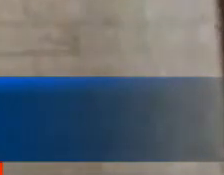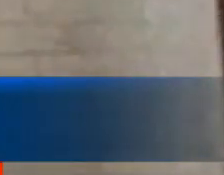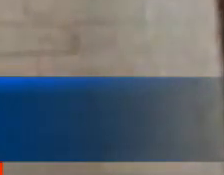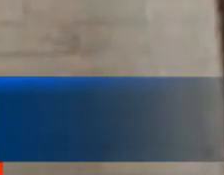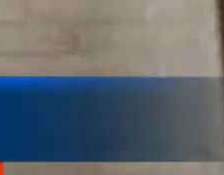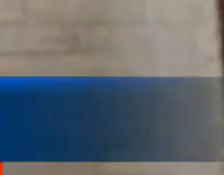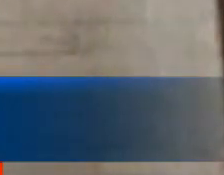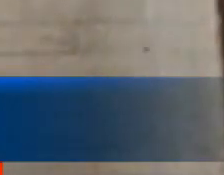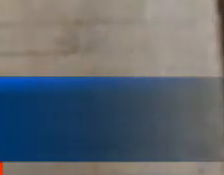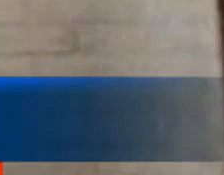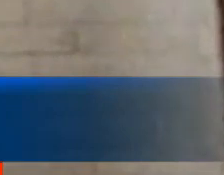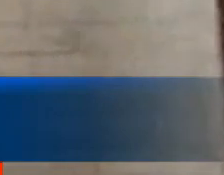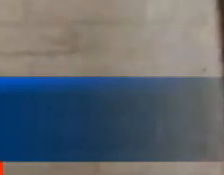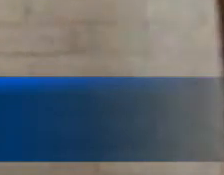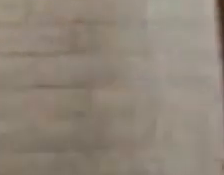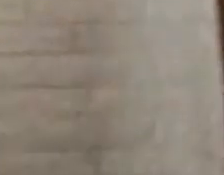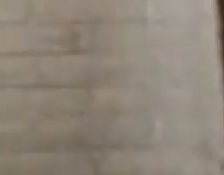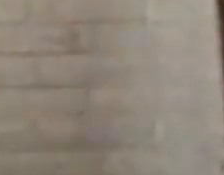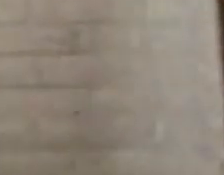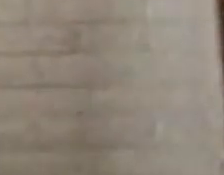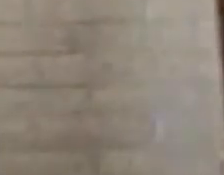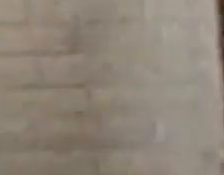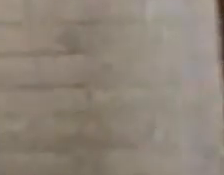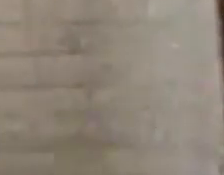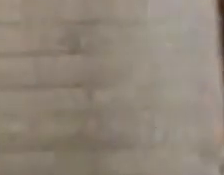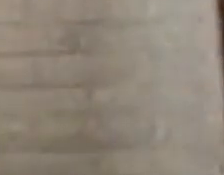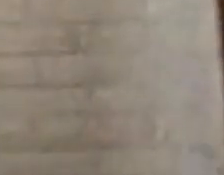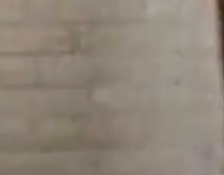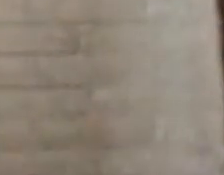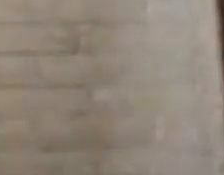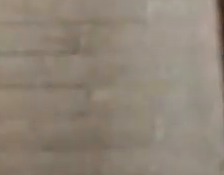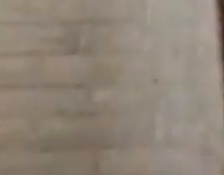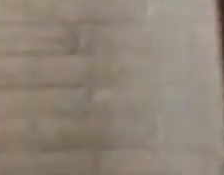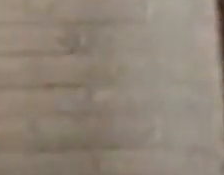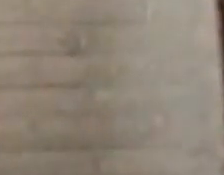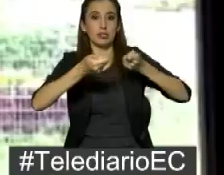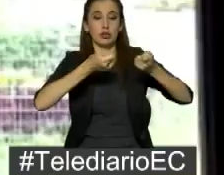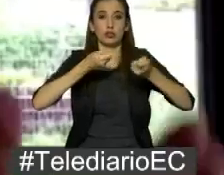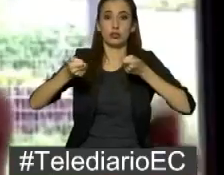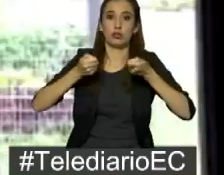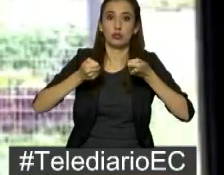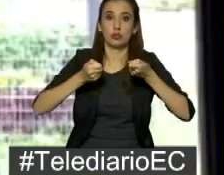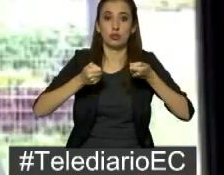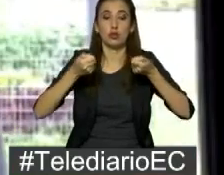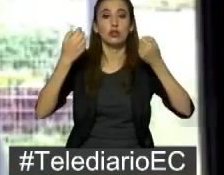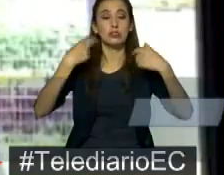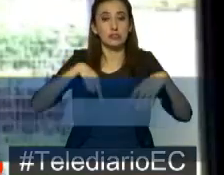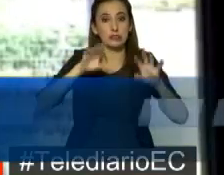la Mariana de Jesús también localizamos como un sector peligroso porque han transitado cerca de 70 contagiados. Si